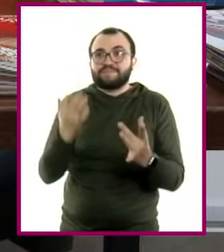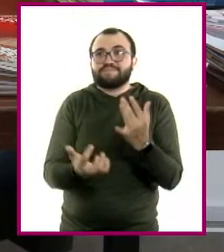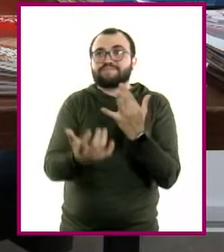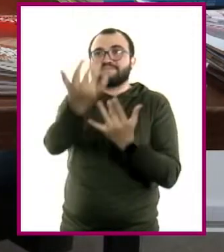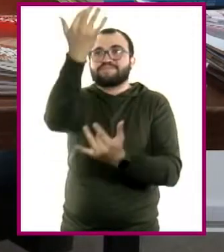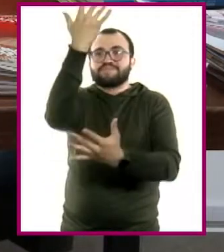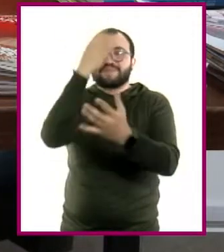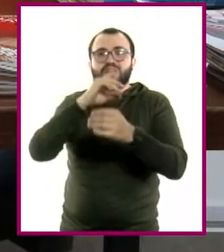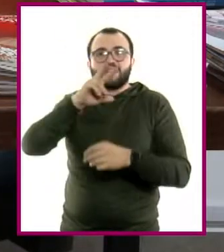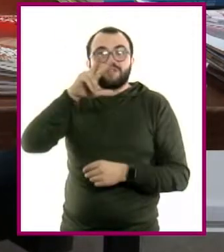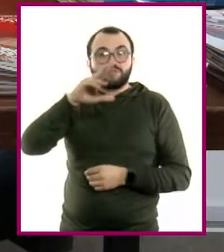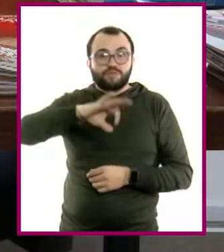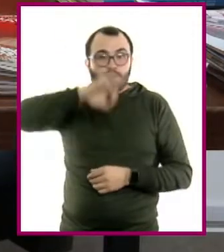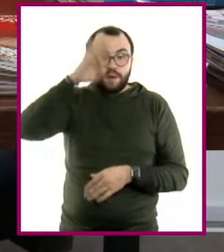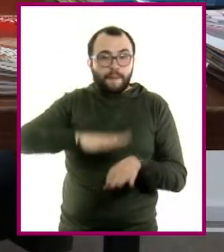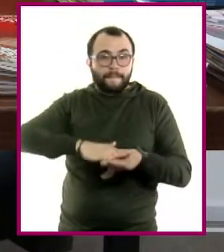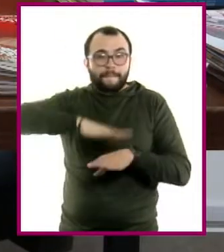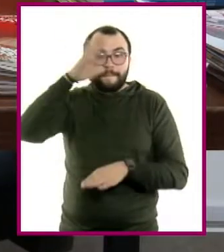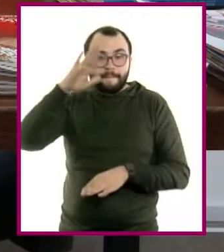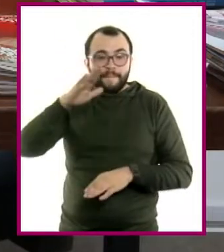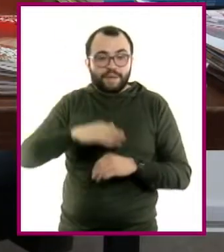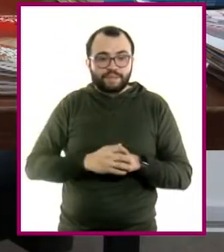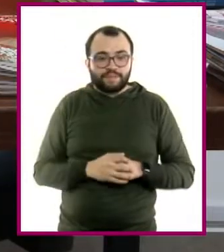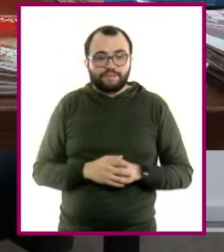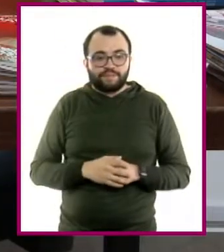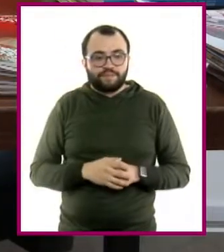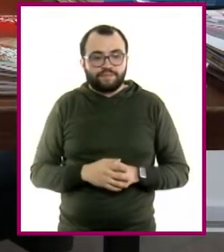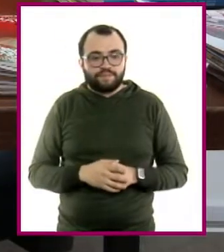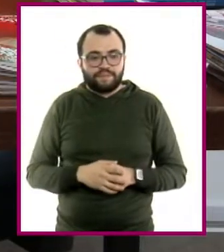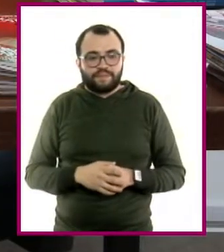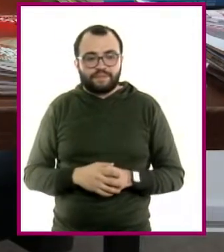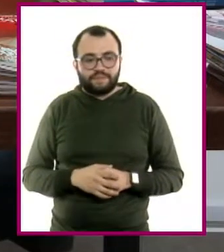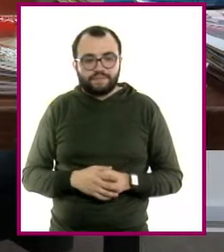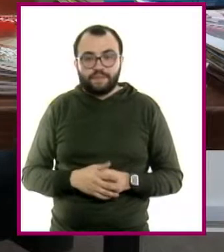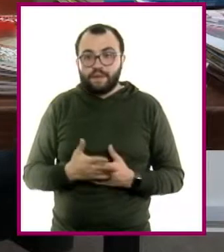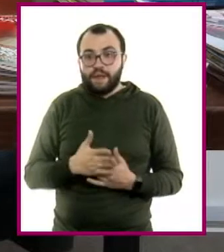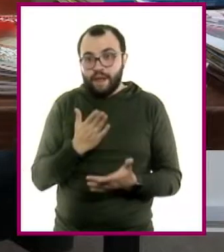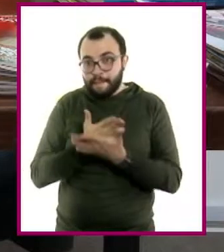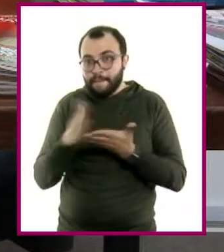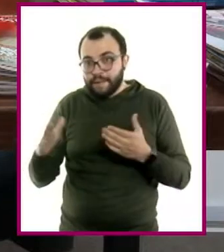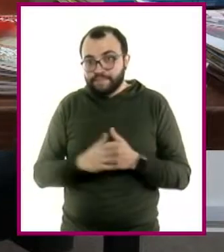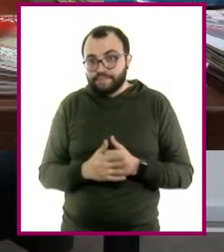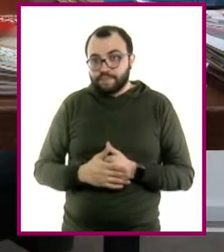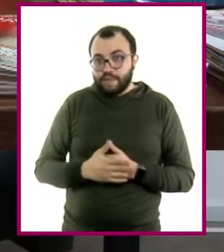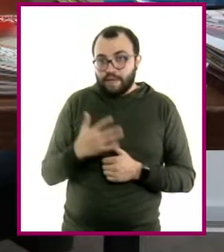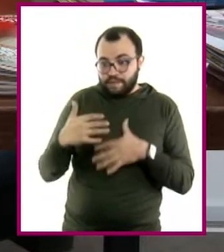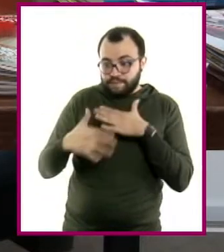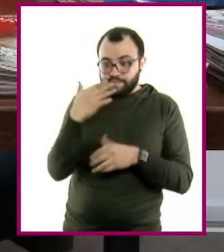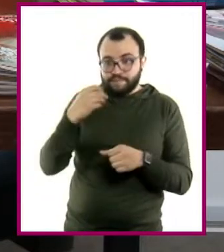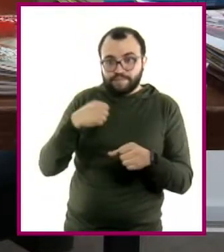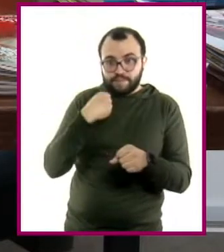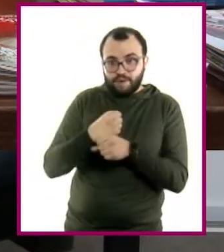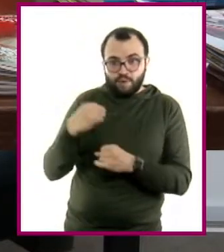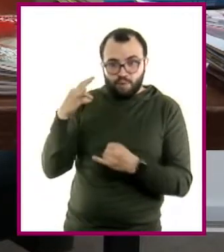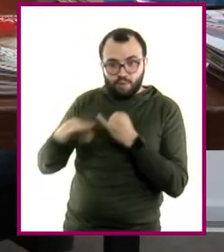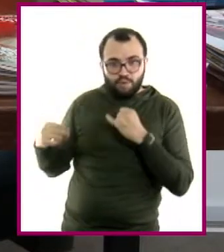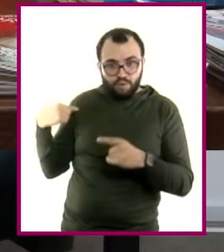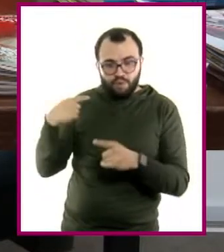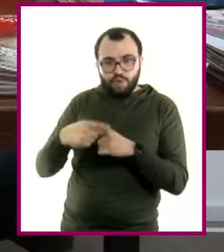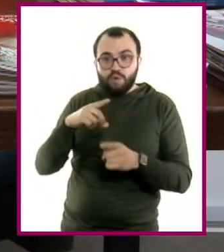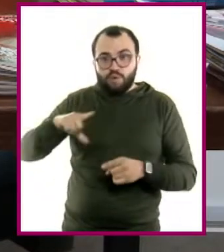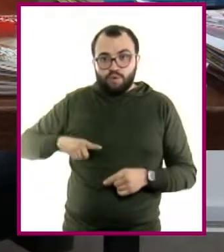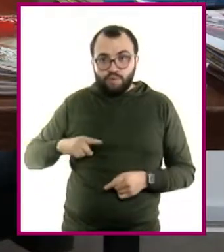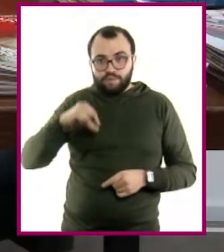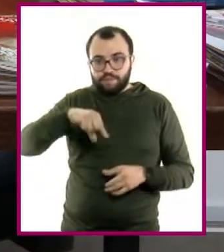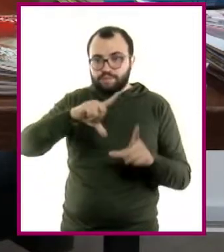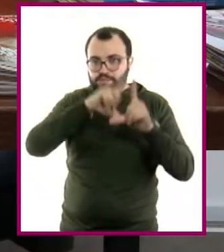18% más que el dióxido de carbono del transporte. Además, en los últimos 15 años, el gobierno de México se